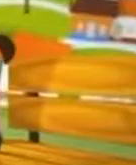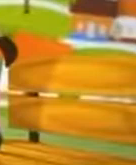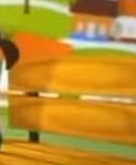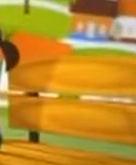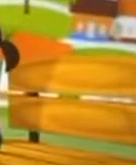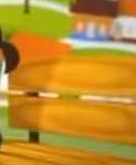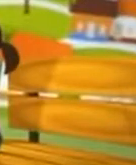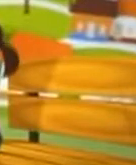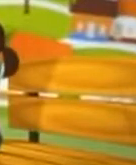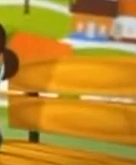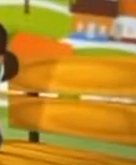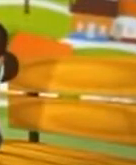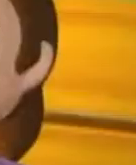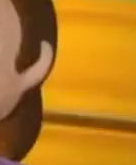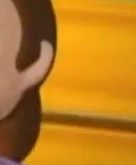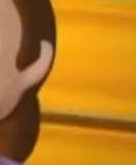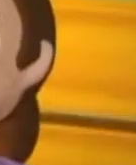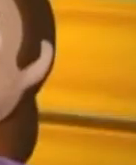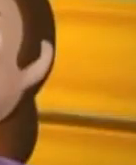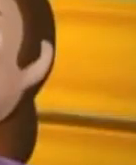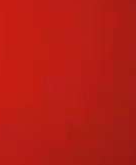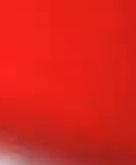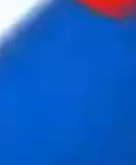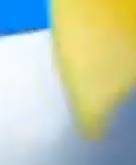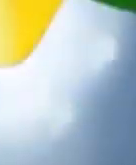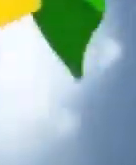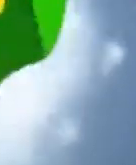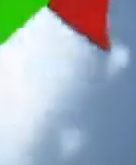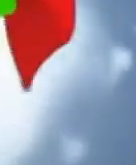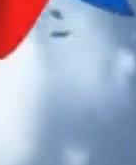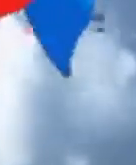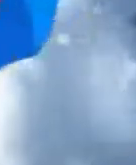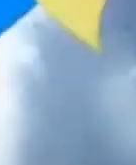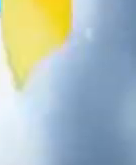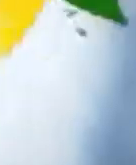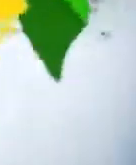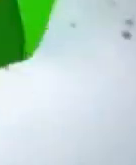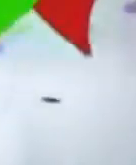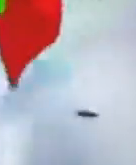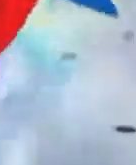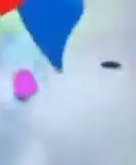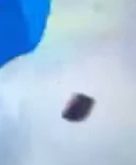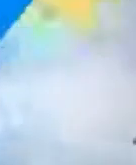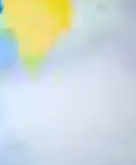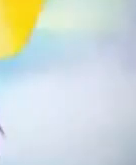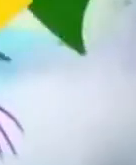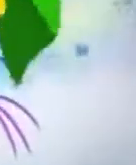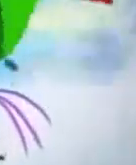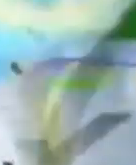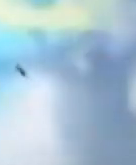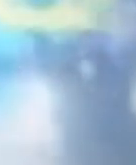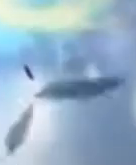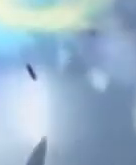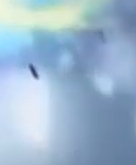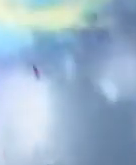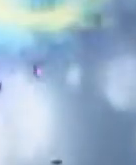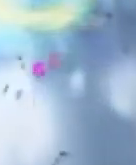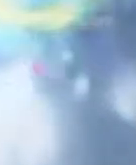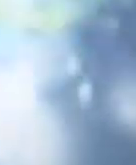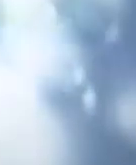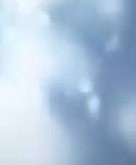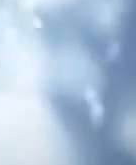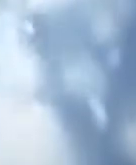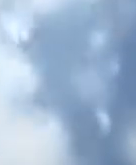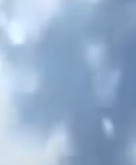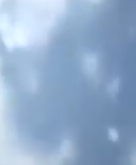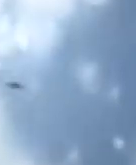los padrinos regalan a sus ahijados, como símbolo de su amor y compromiso, una maceta como la creada por Dorotea. Macetas de Cali,